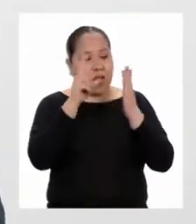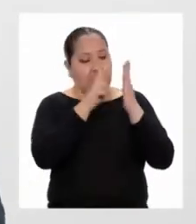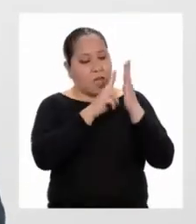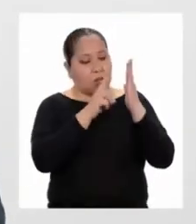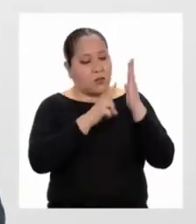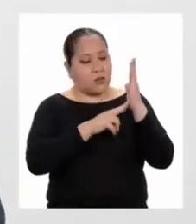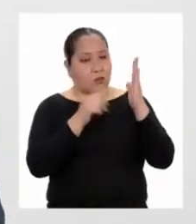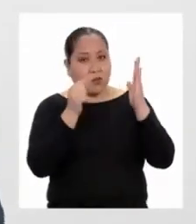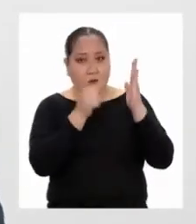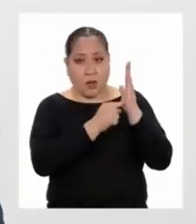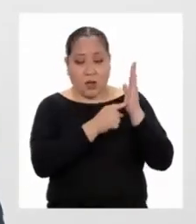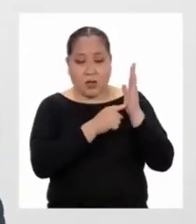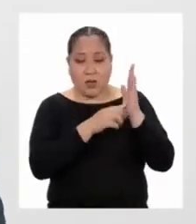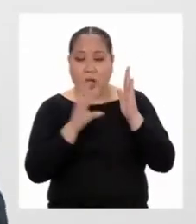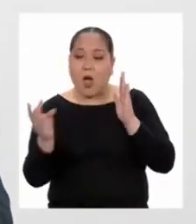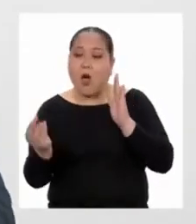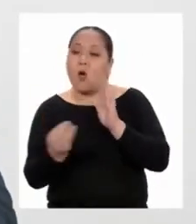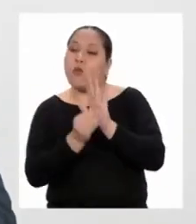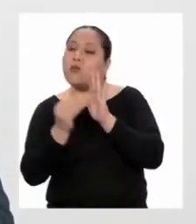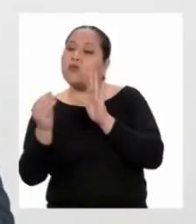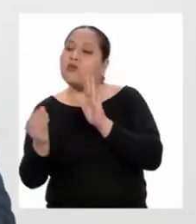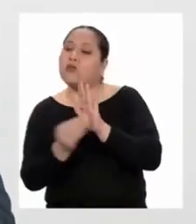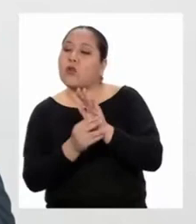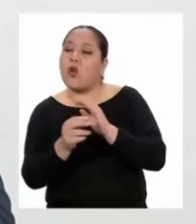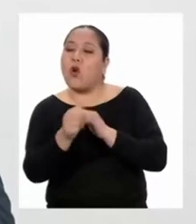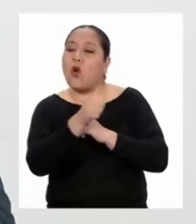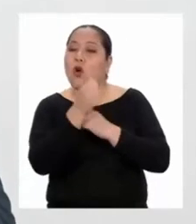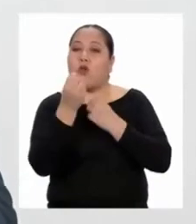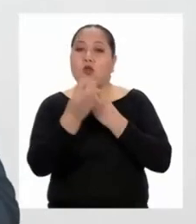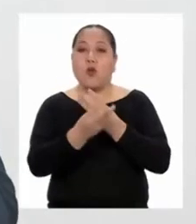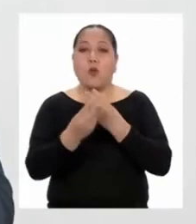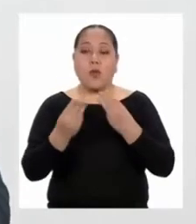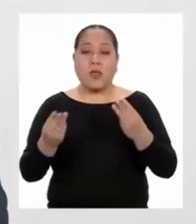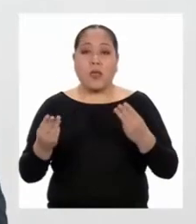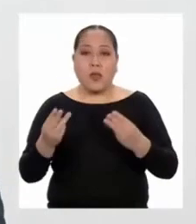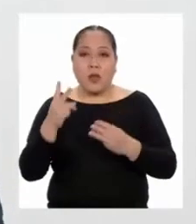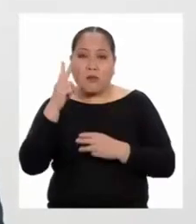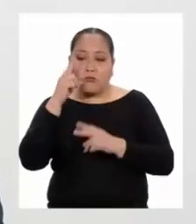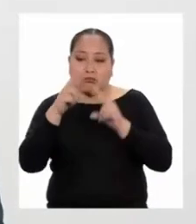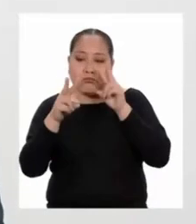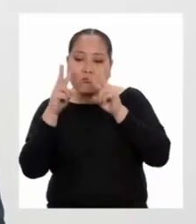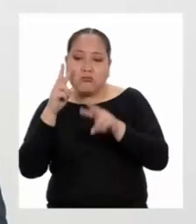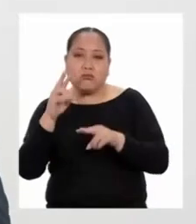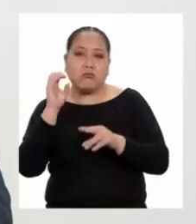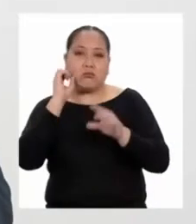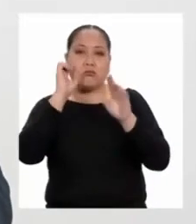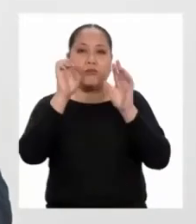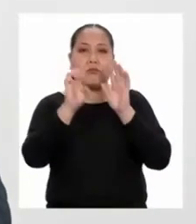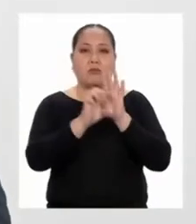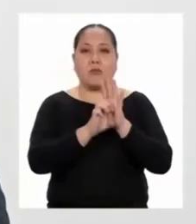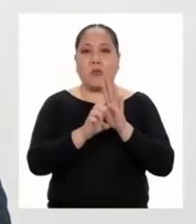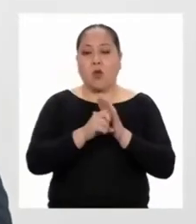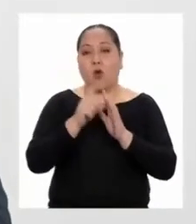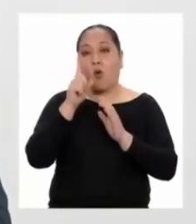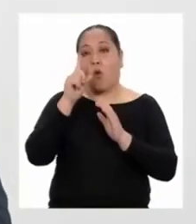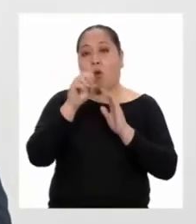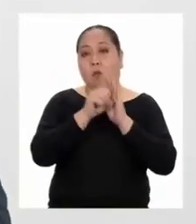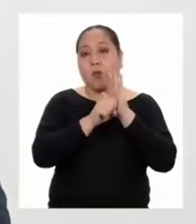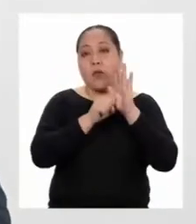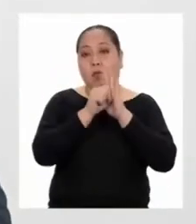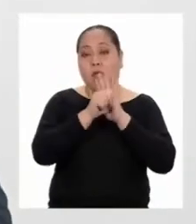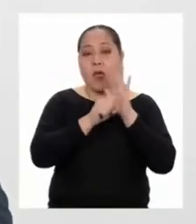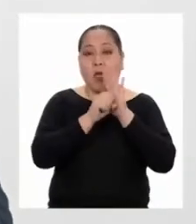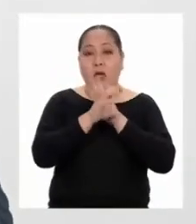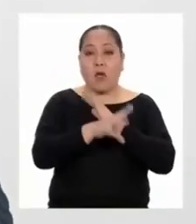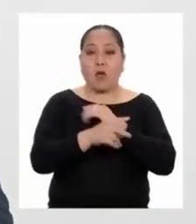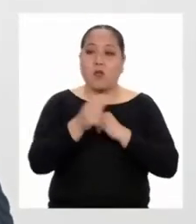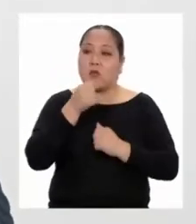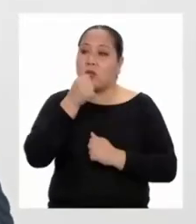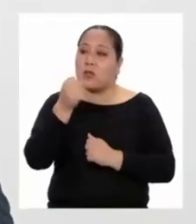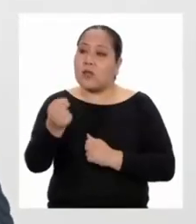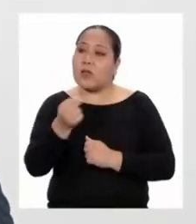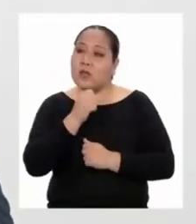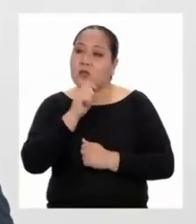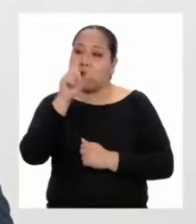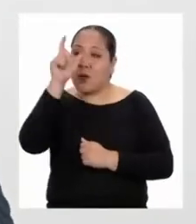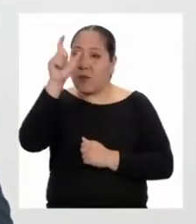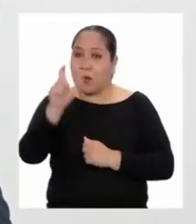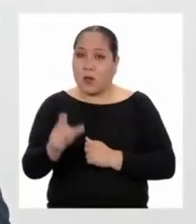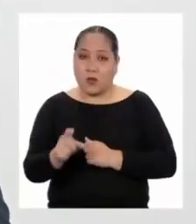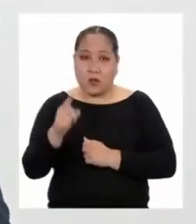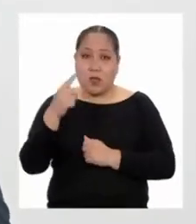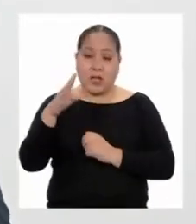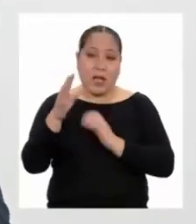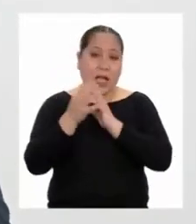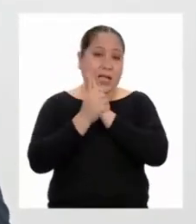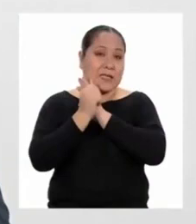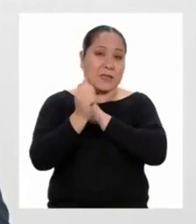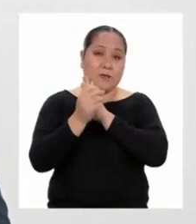puede ser complementada con algún material audiovisual, por ejemplo, un video de una entrevista a una personalidad